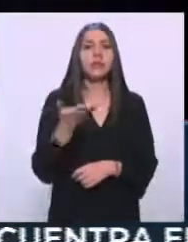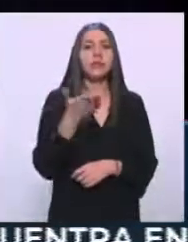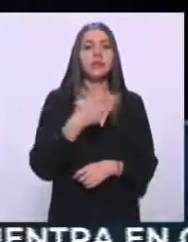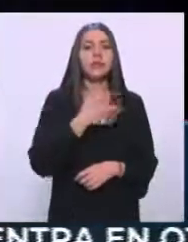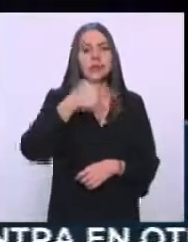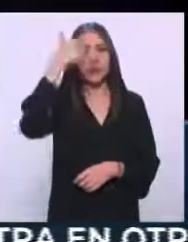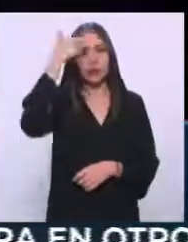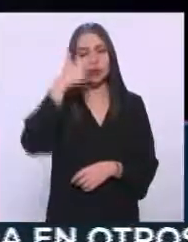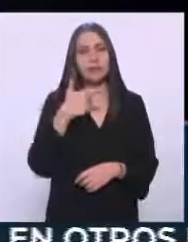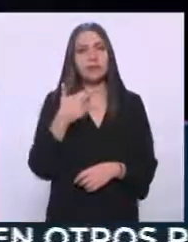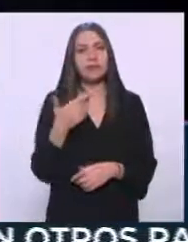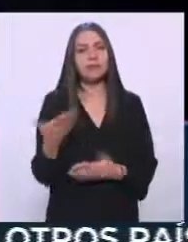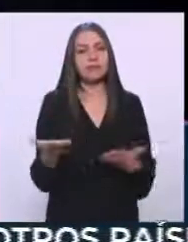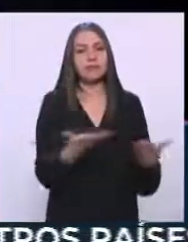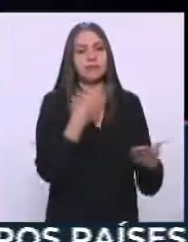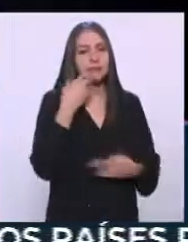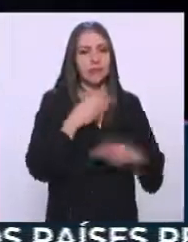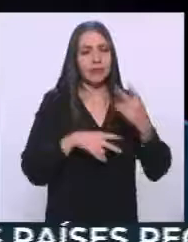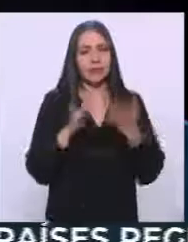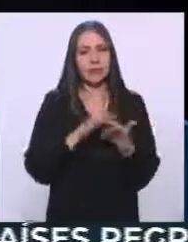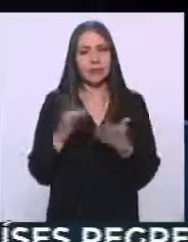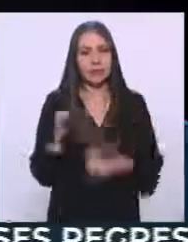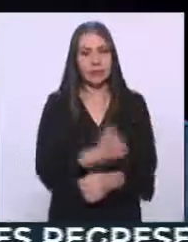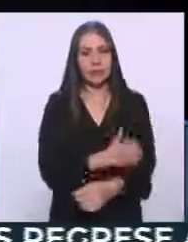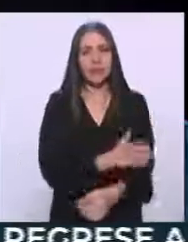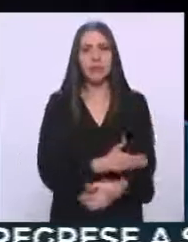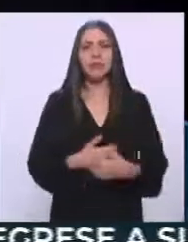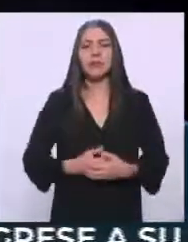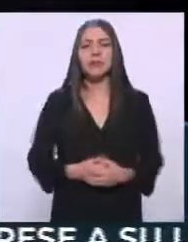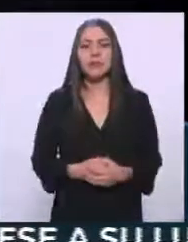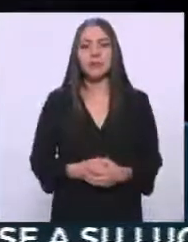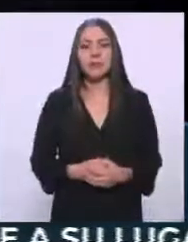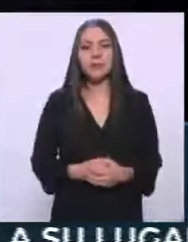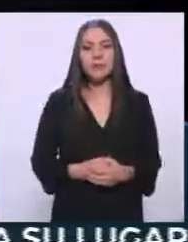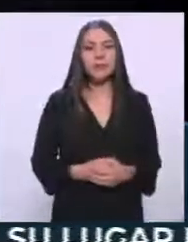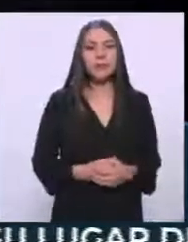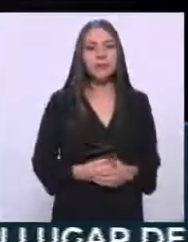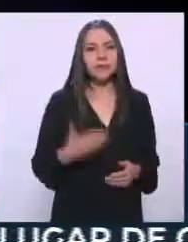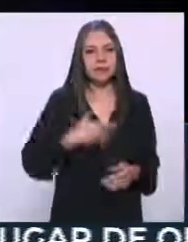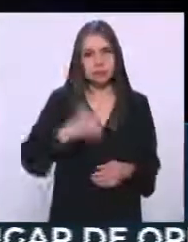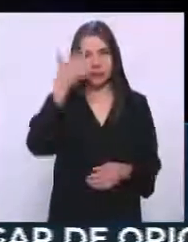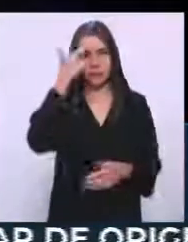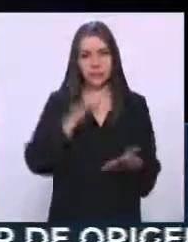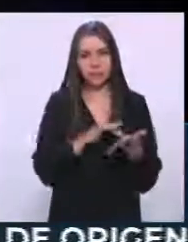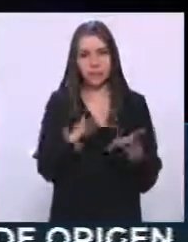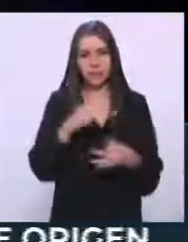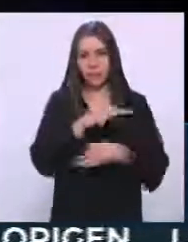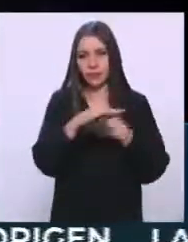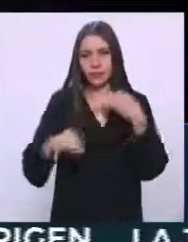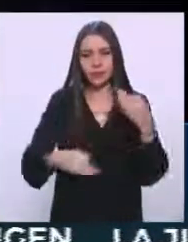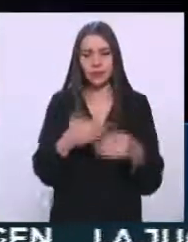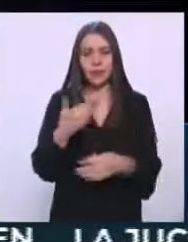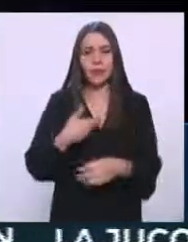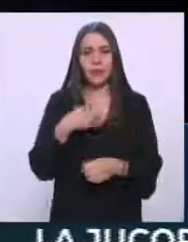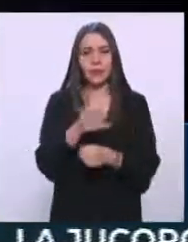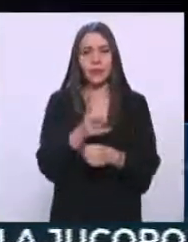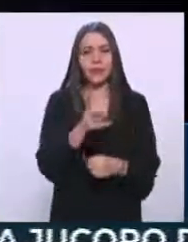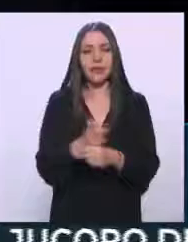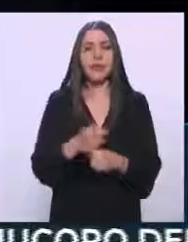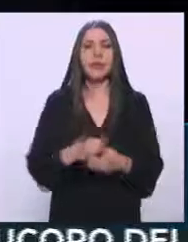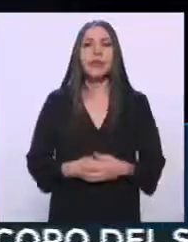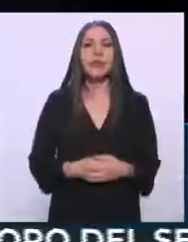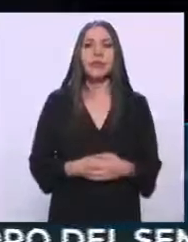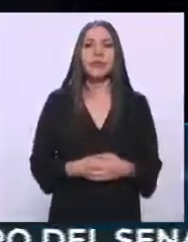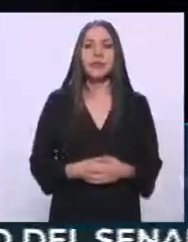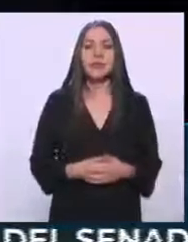noches, bienvenido, gracias por estar con nosotros. Muy buenas noches, gracias a todos y a todas por la invitación. Bueno, primero, pues muchas felicidades por